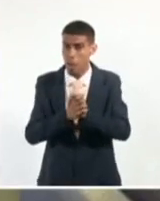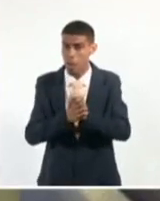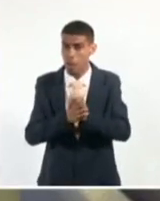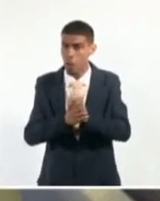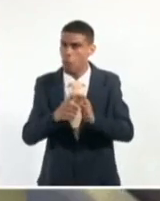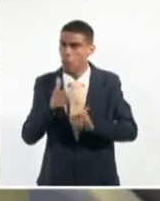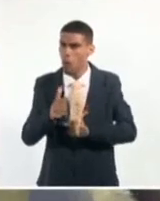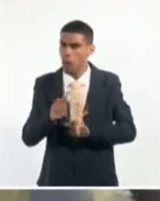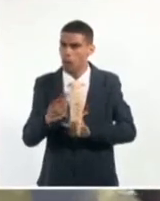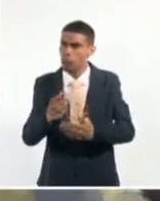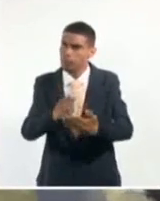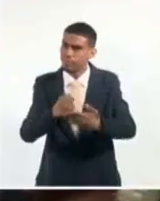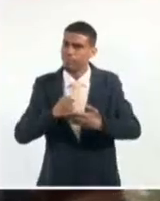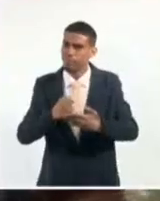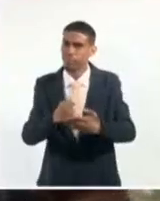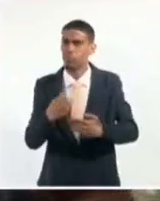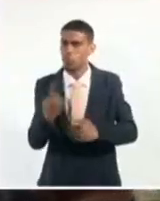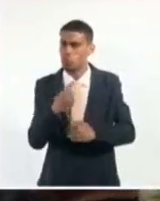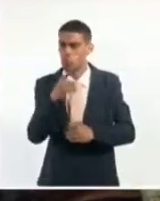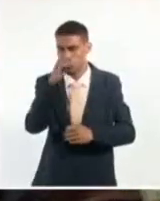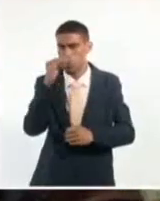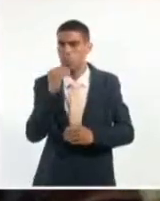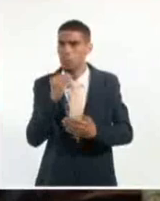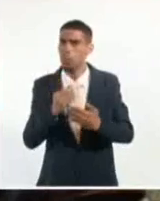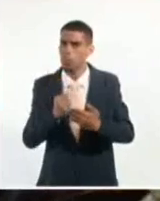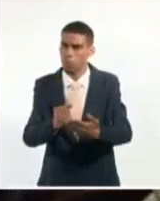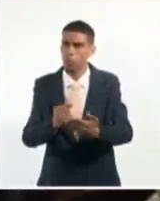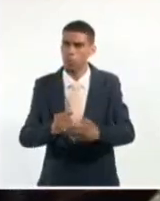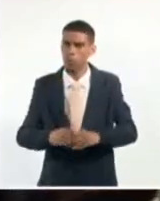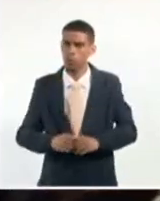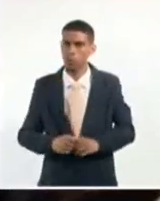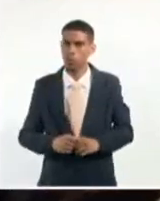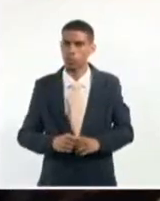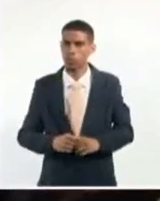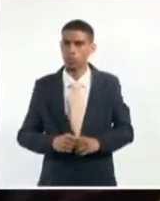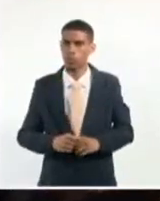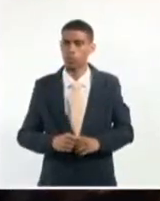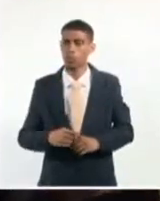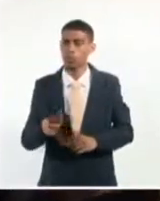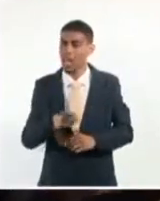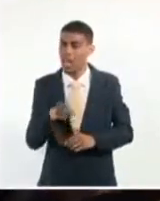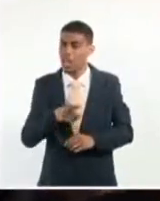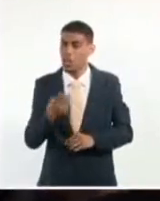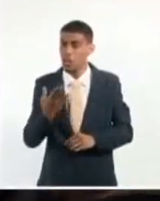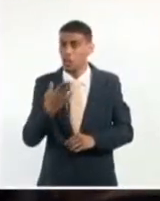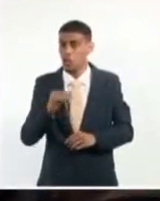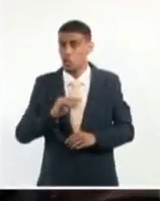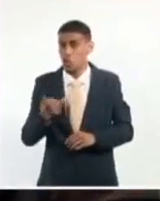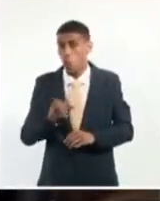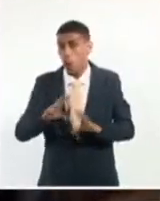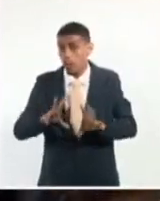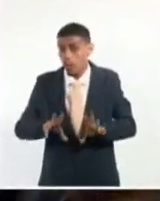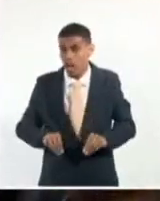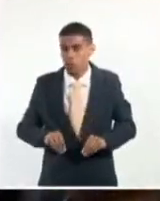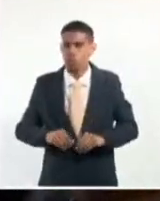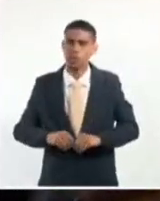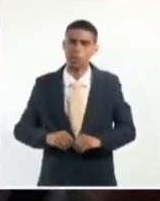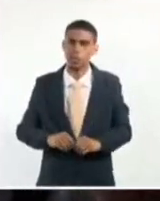nuestras limitaciones. Ese reto de superar lo difícil tiene un encanto y hay que asumirlo también